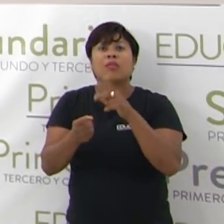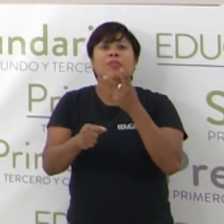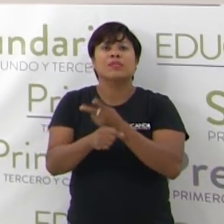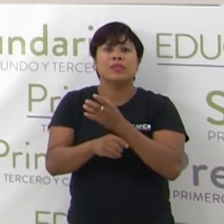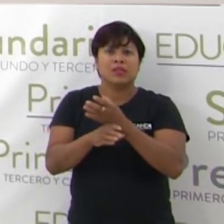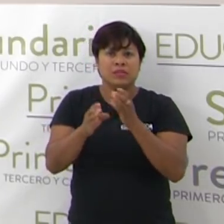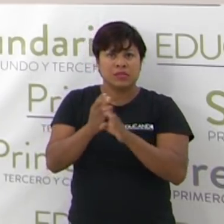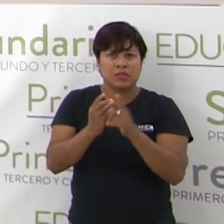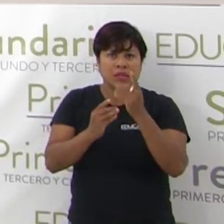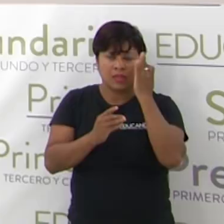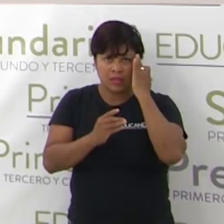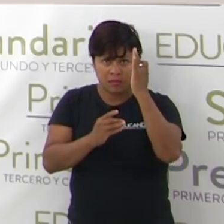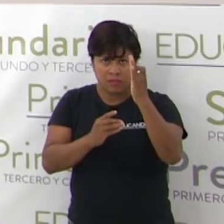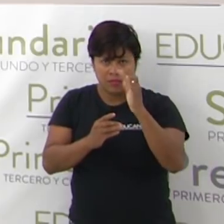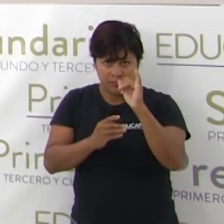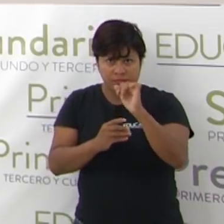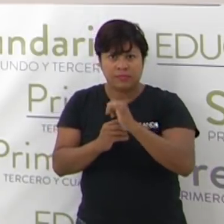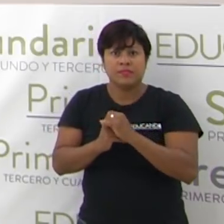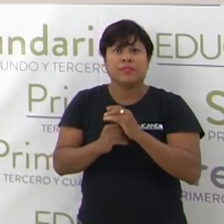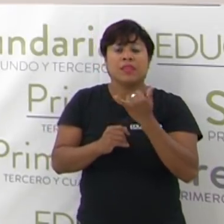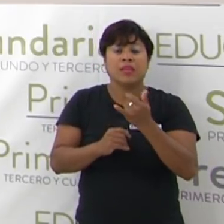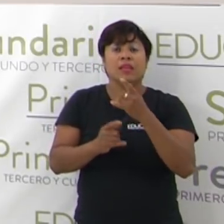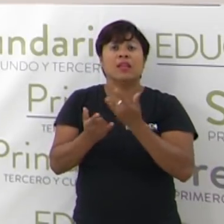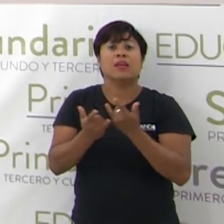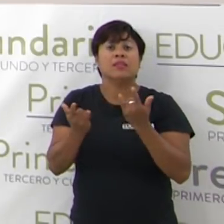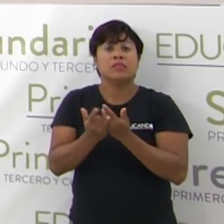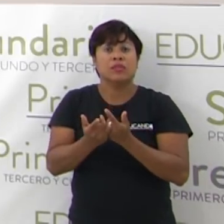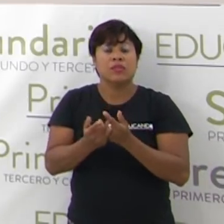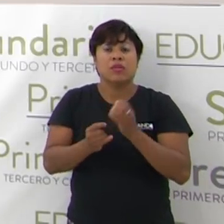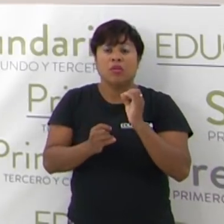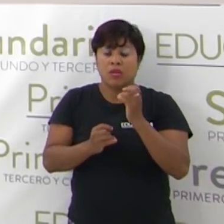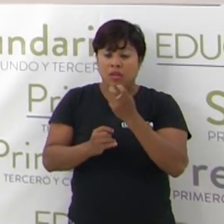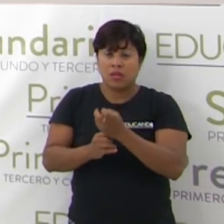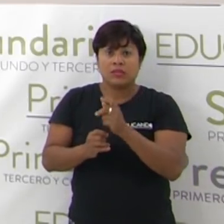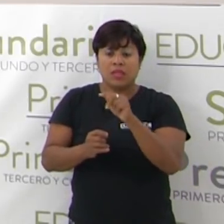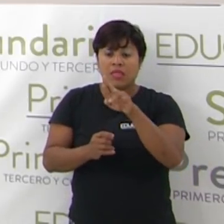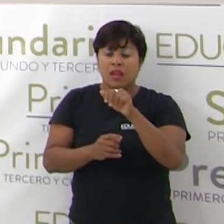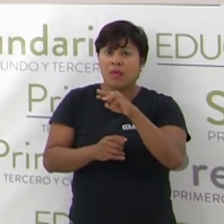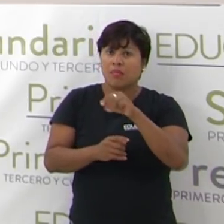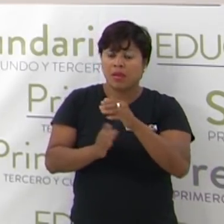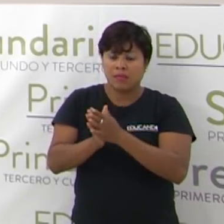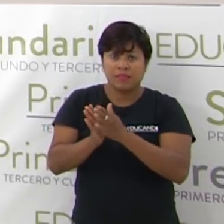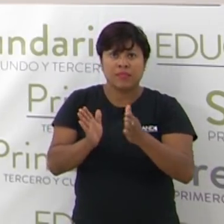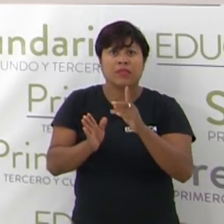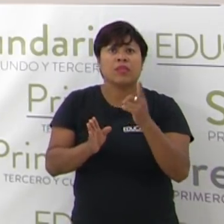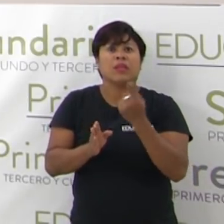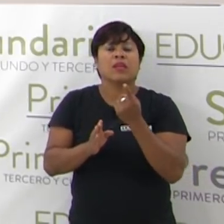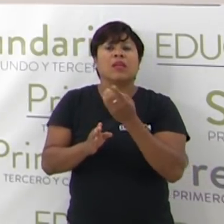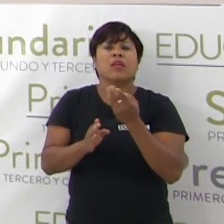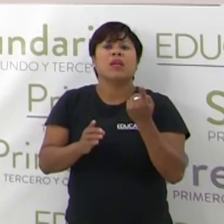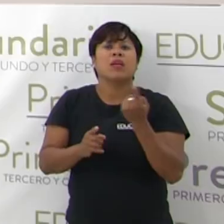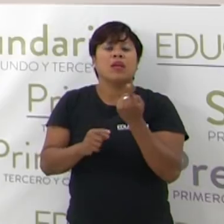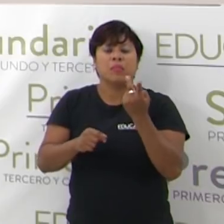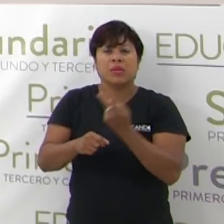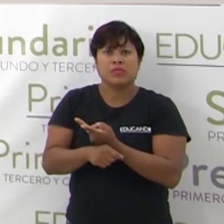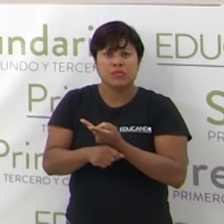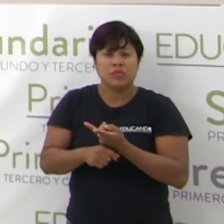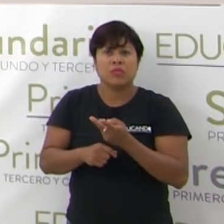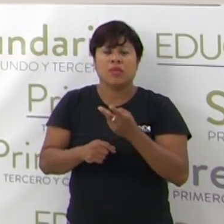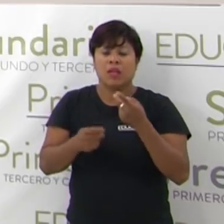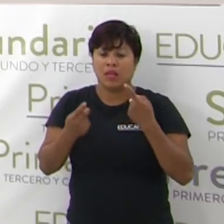cosas y en qué tiempo, ¿verdad? Y la historia o trama, que es el conjunto de los hechos que les ocurren a